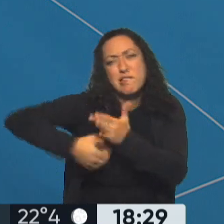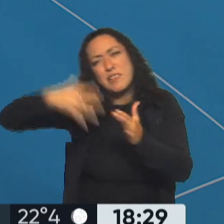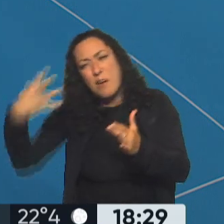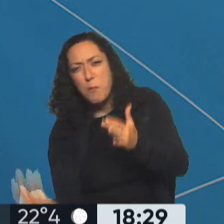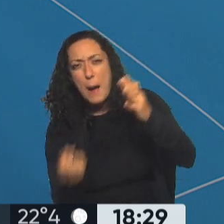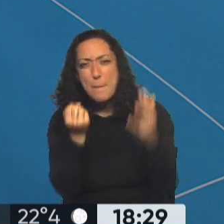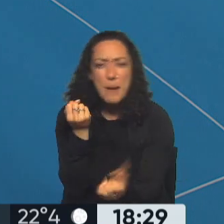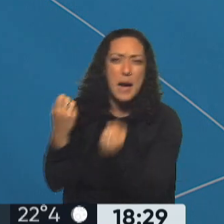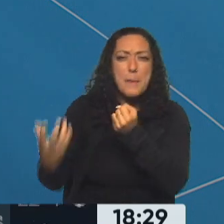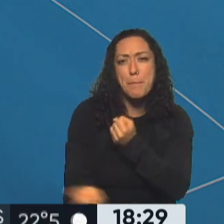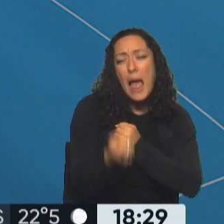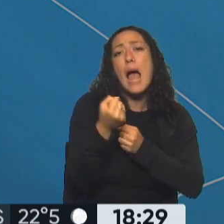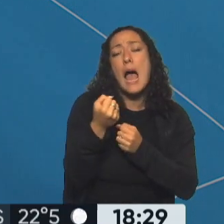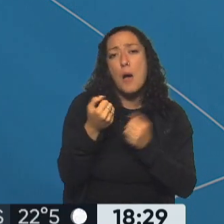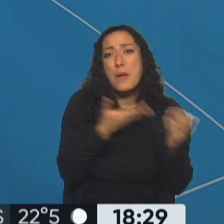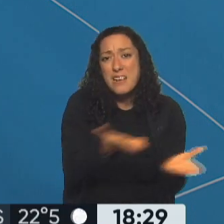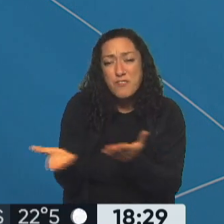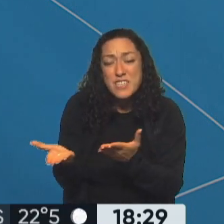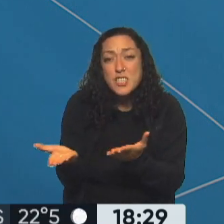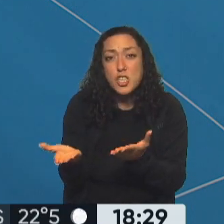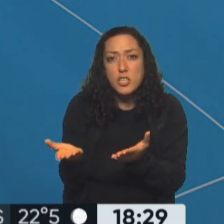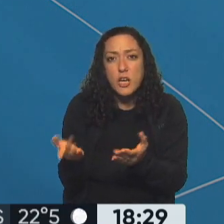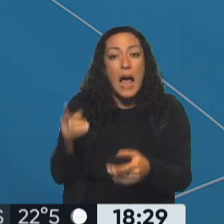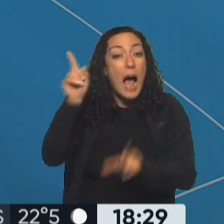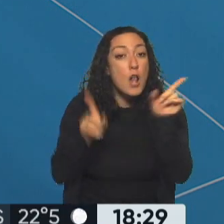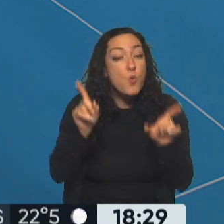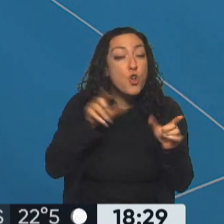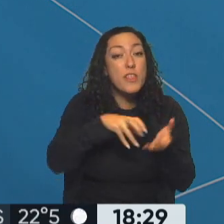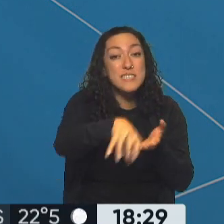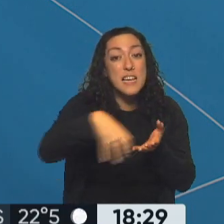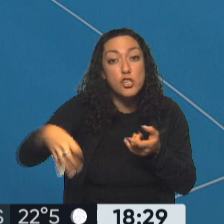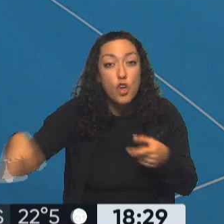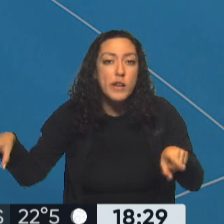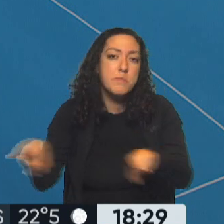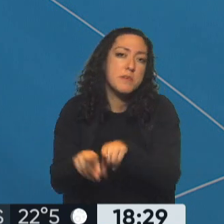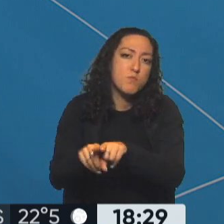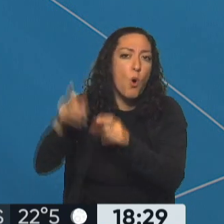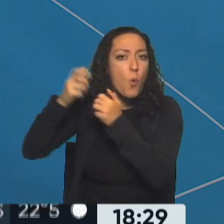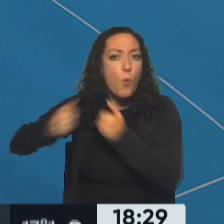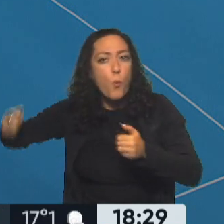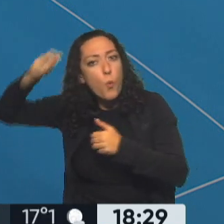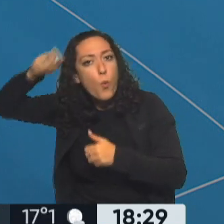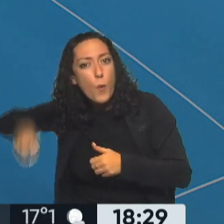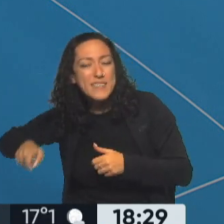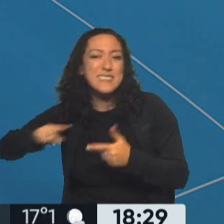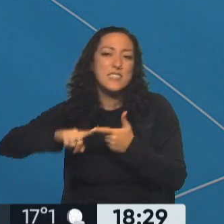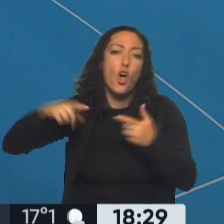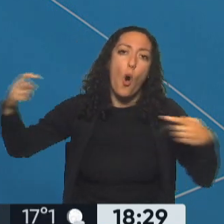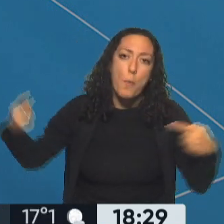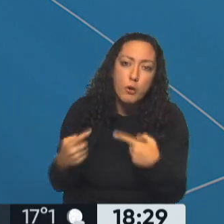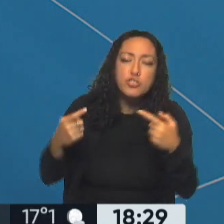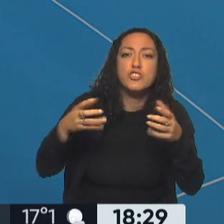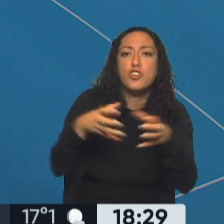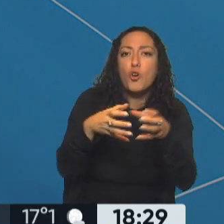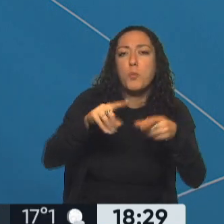tanto beneficio nos trae a todos, ¿no? A algunos sectores, como estos jueces de la Corte, como de la oposición y sus